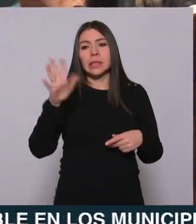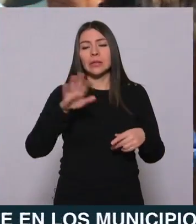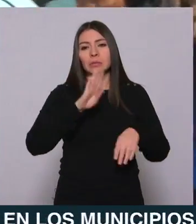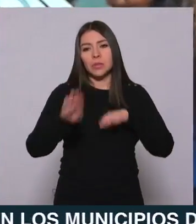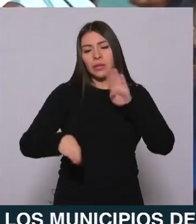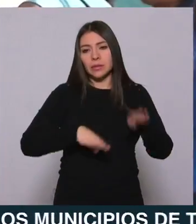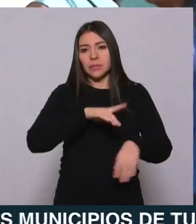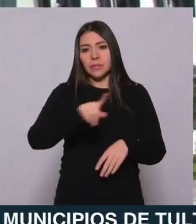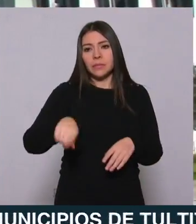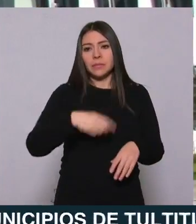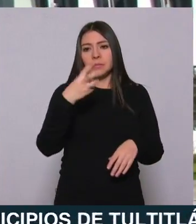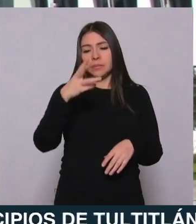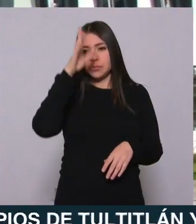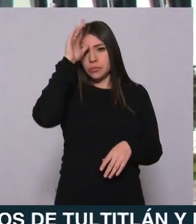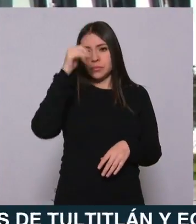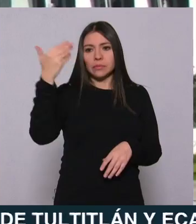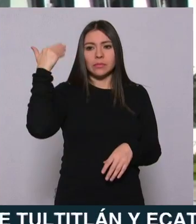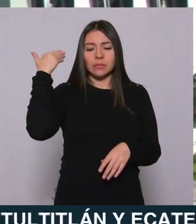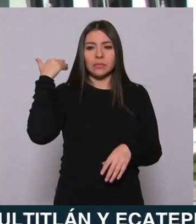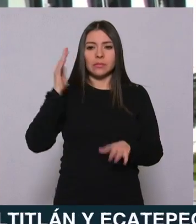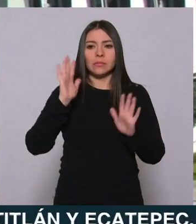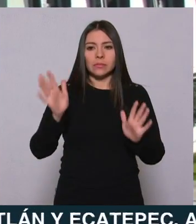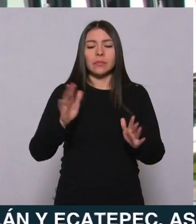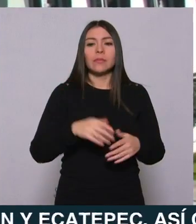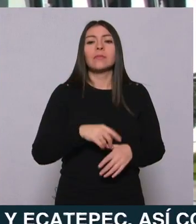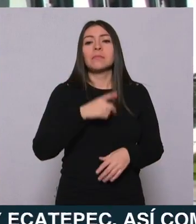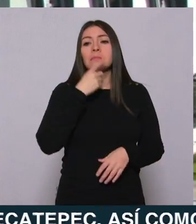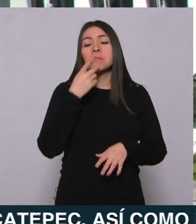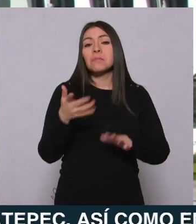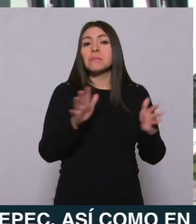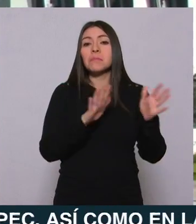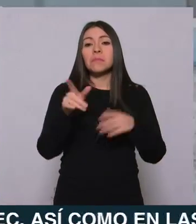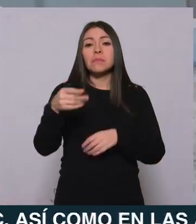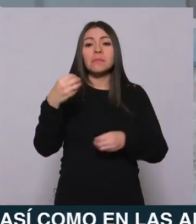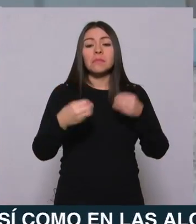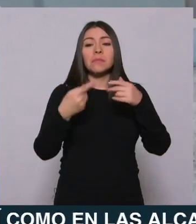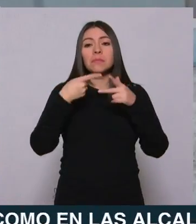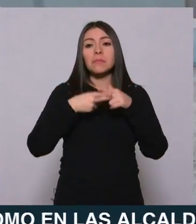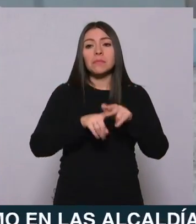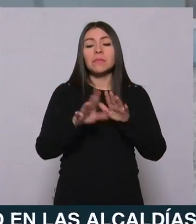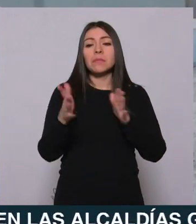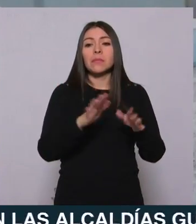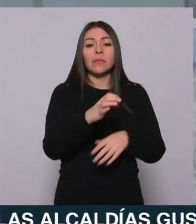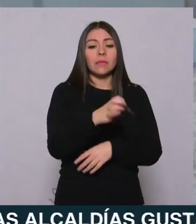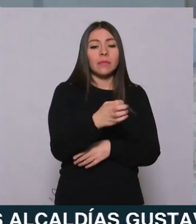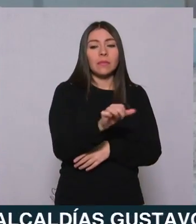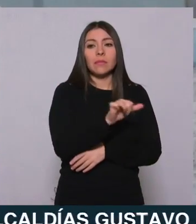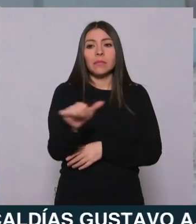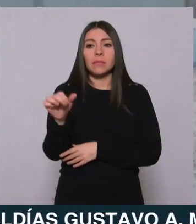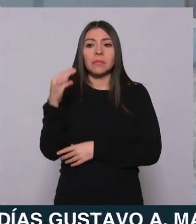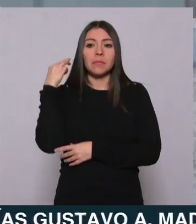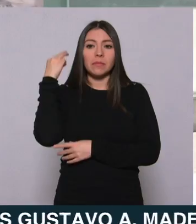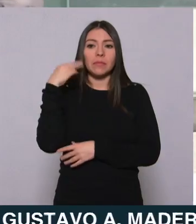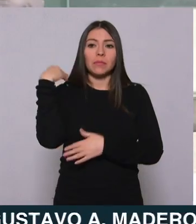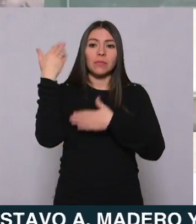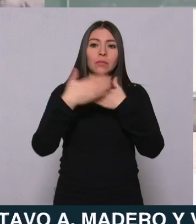acuerdo reparatorio hace tiempo. Señaló que se calcula que el juicio inicie entre los meses de enero y marzo